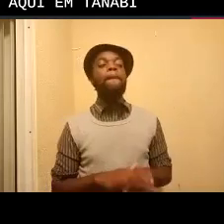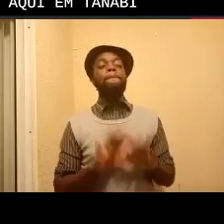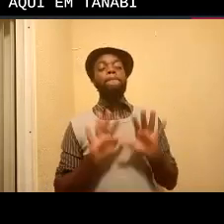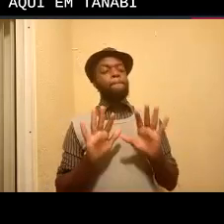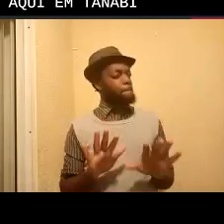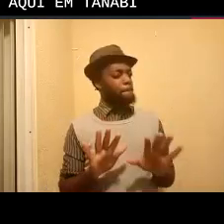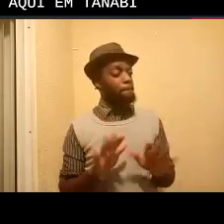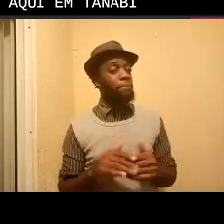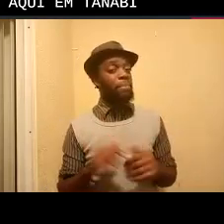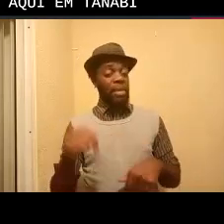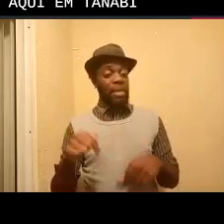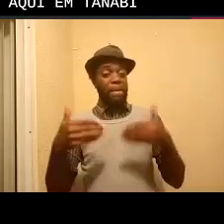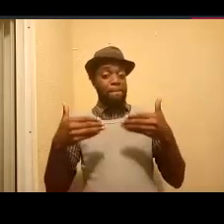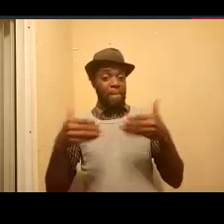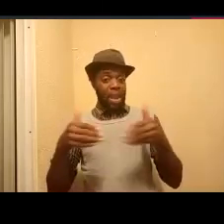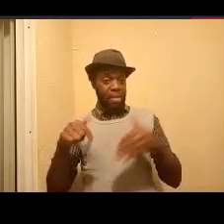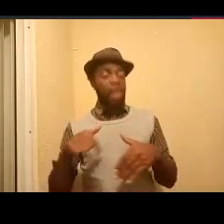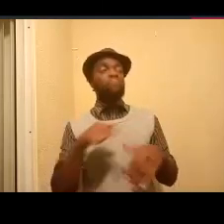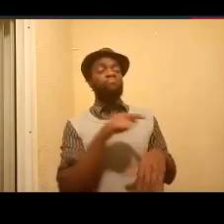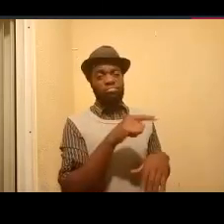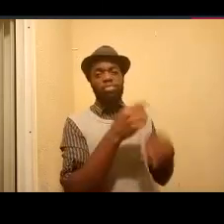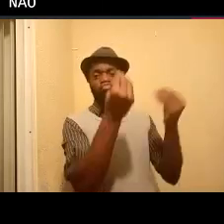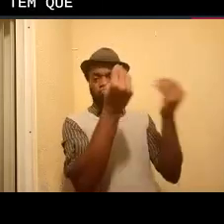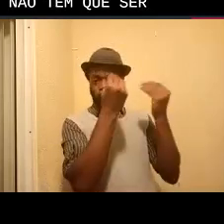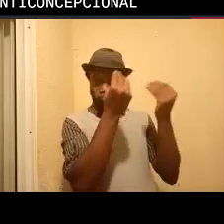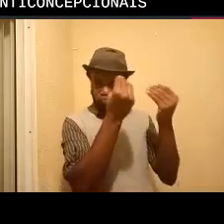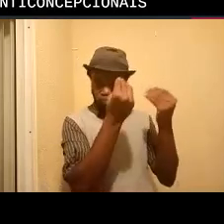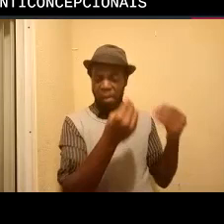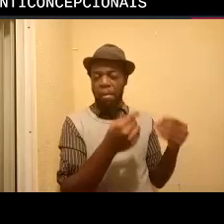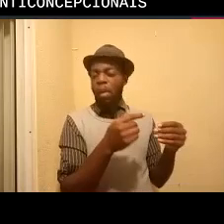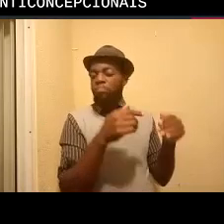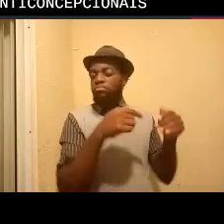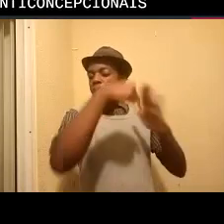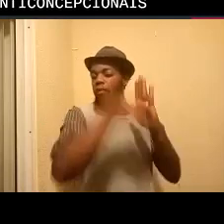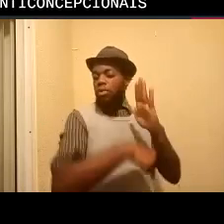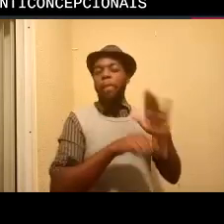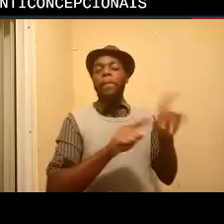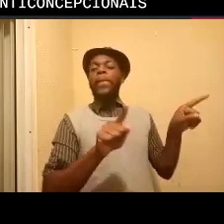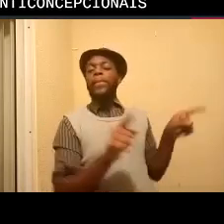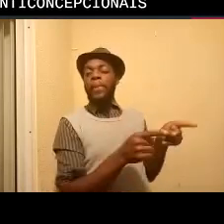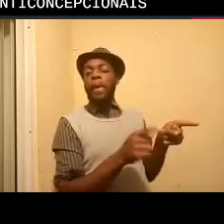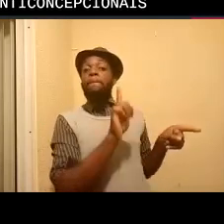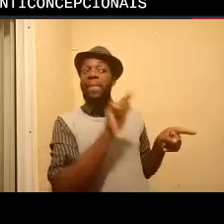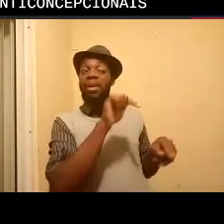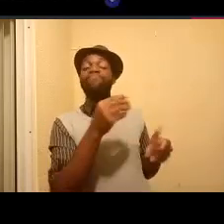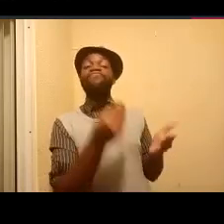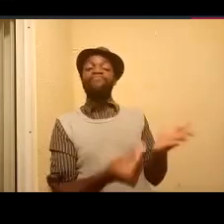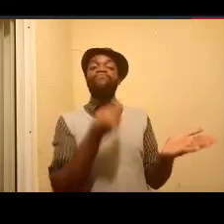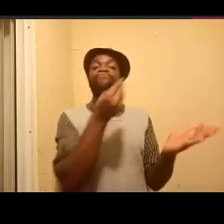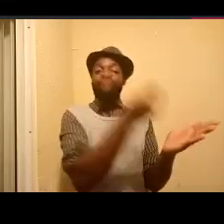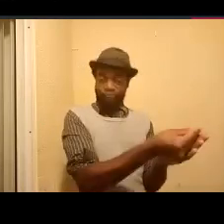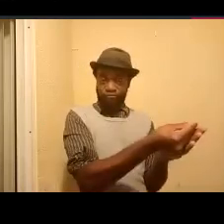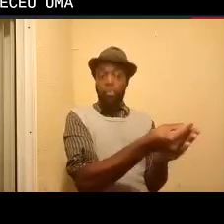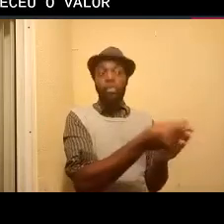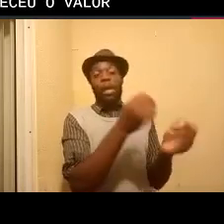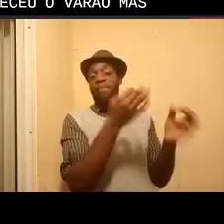que proporcionan pues anticoncepción, pero ciertamente sí hay que pagarla, está a un precio más económico, pero sí